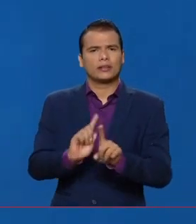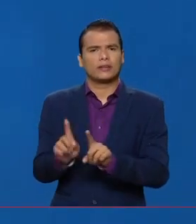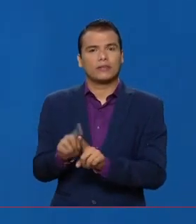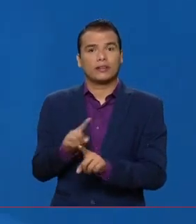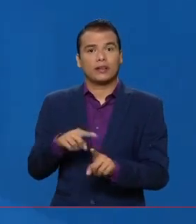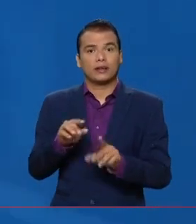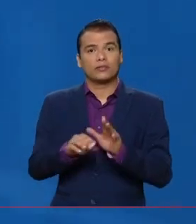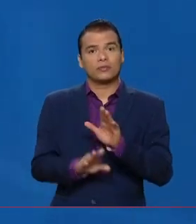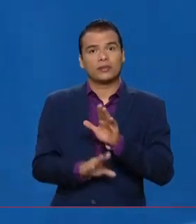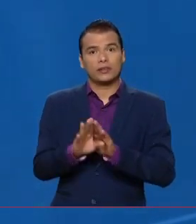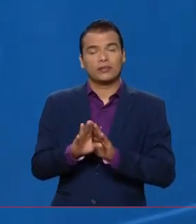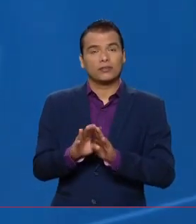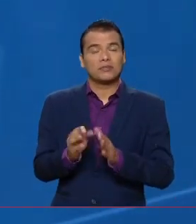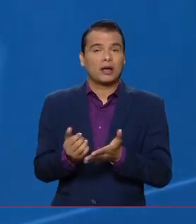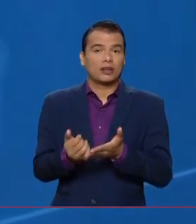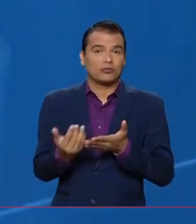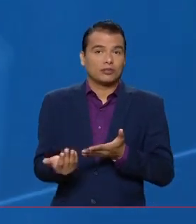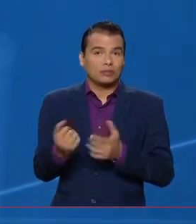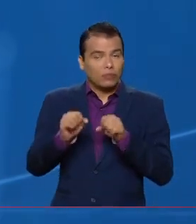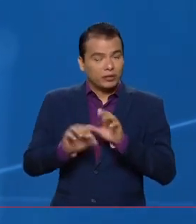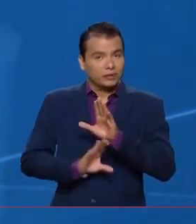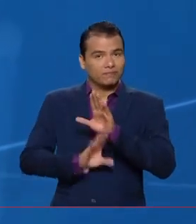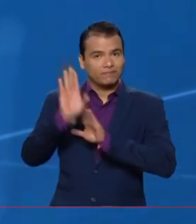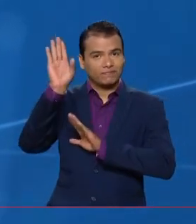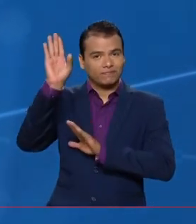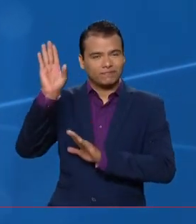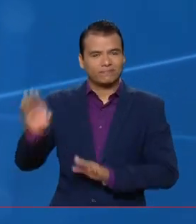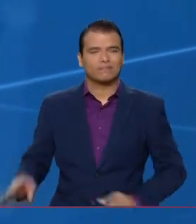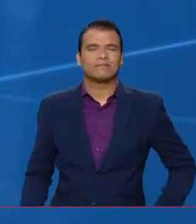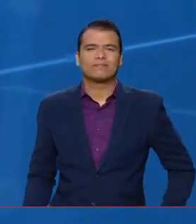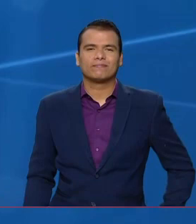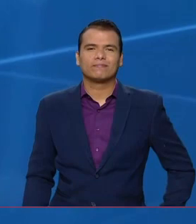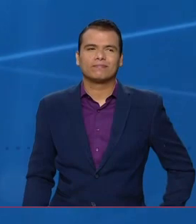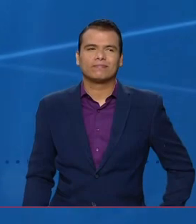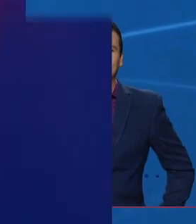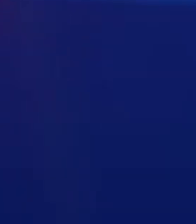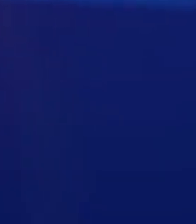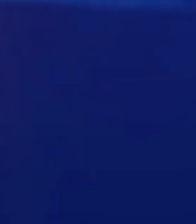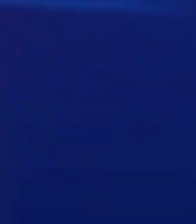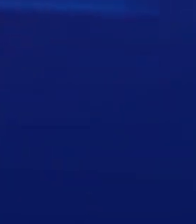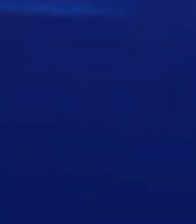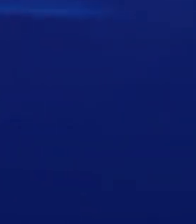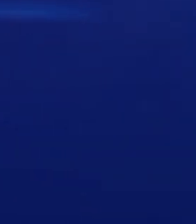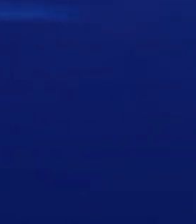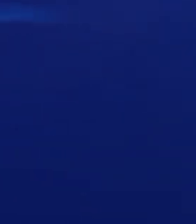están encontrando las nuevas tecnologías una alternativa para mejorar sus ingresos.